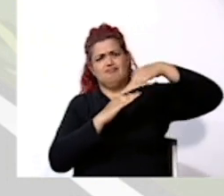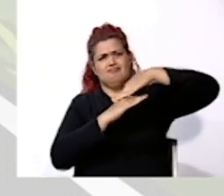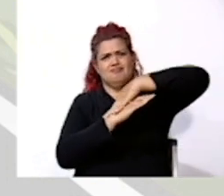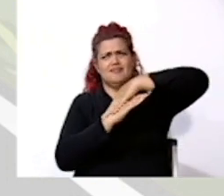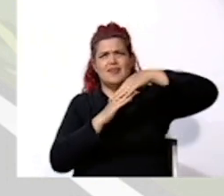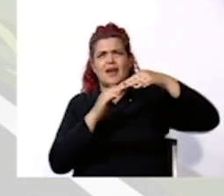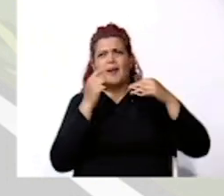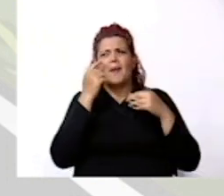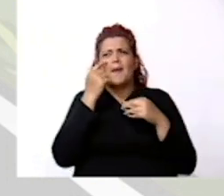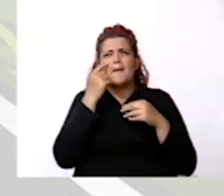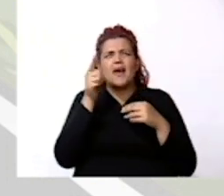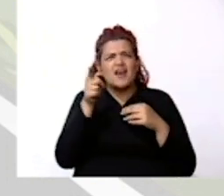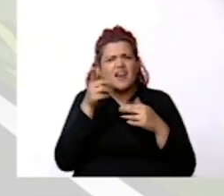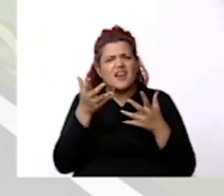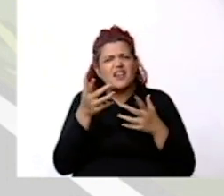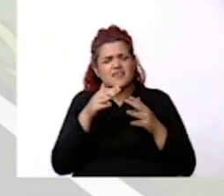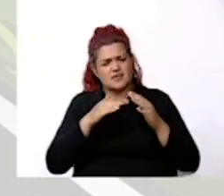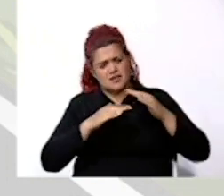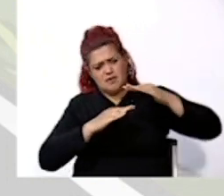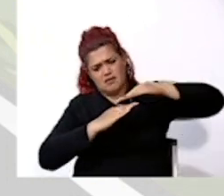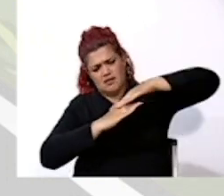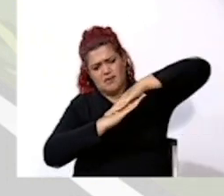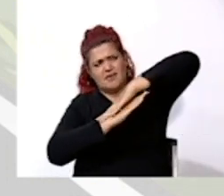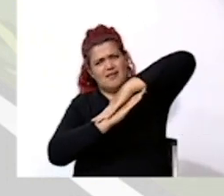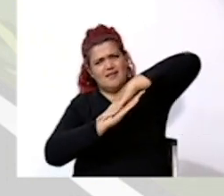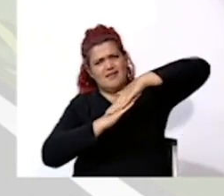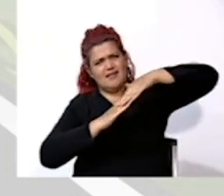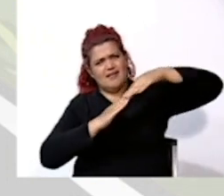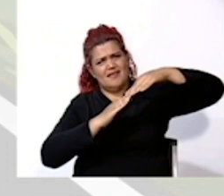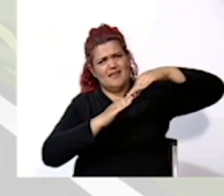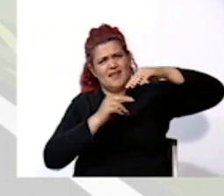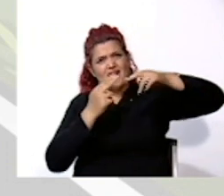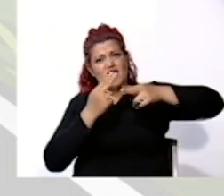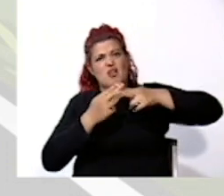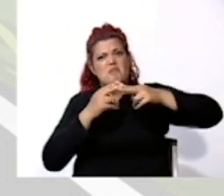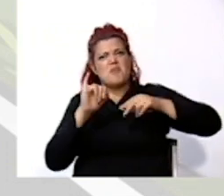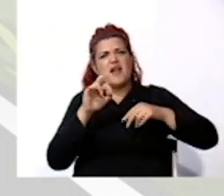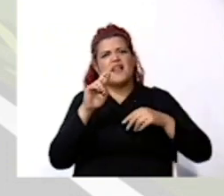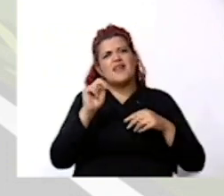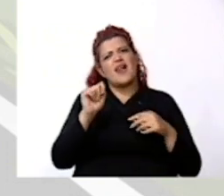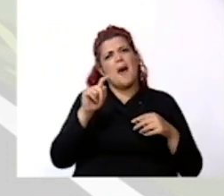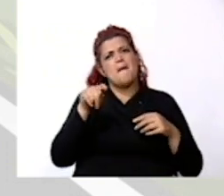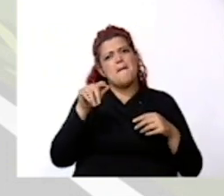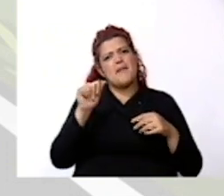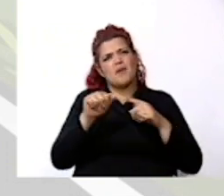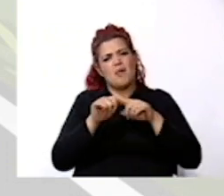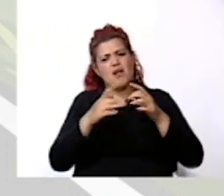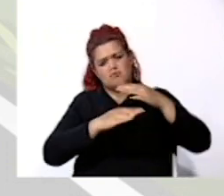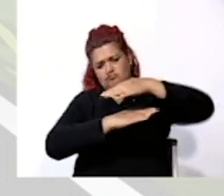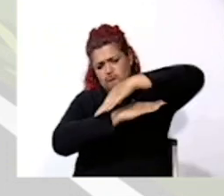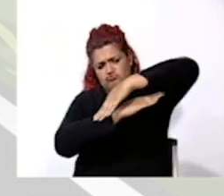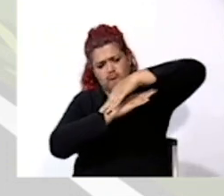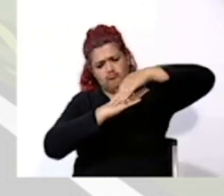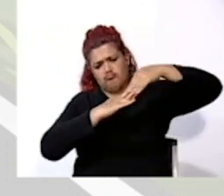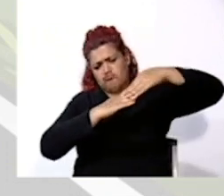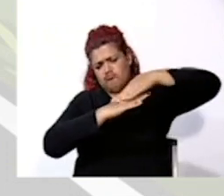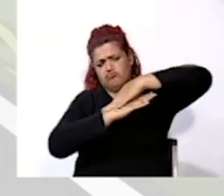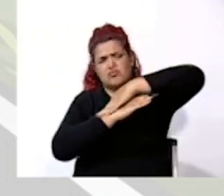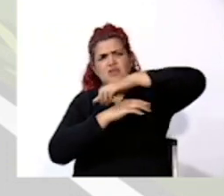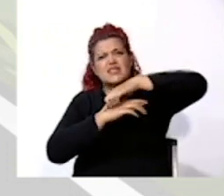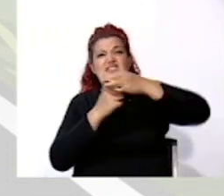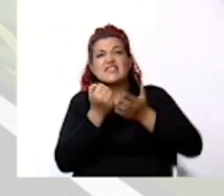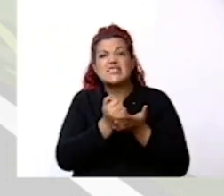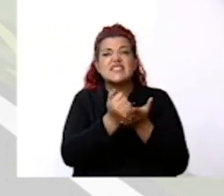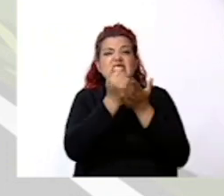la flechita? Es lo que nosotros conocemos como rampa. Esa rampa, en muchos casos, nos